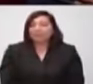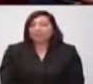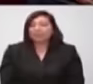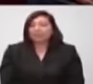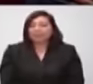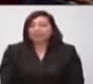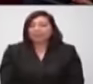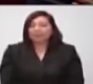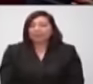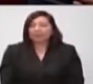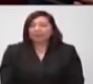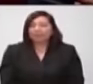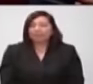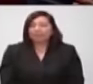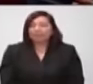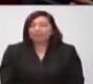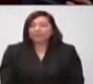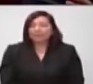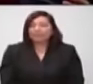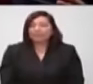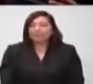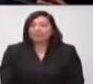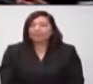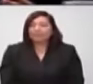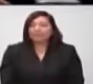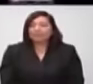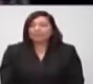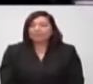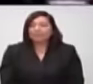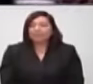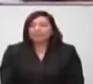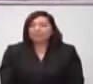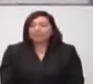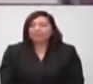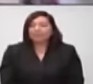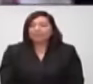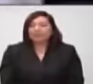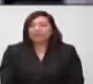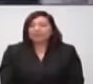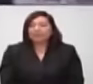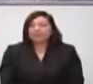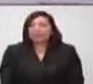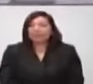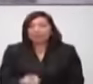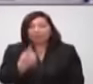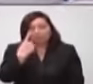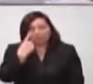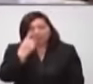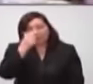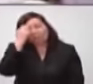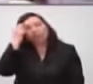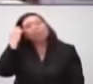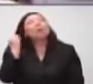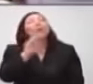interrupción pide el alcalde. Con su venia, señor presidente. Fíjese ustedes cómo se está vinculando todo Lima.